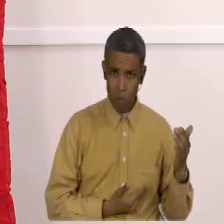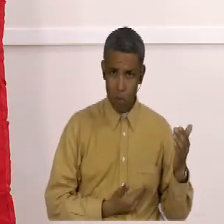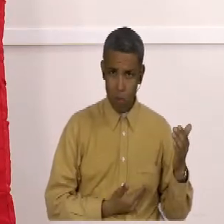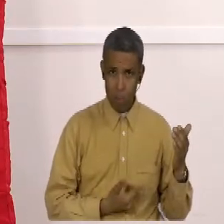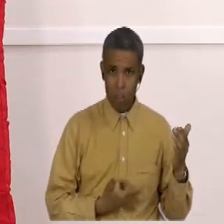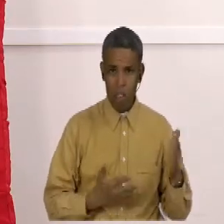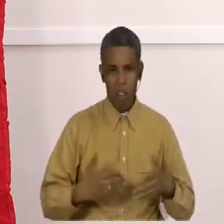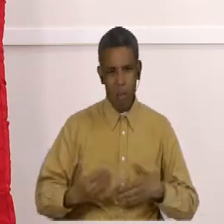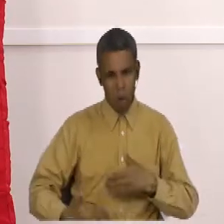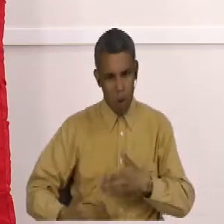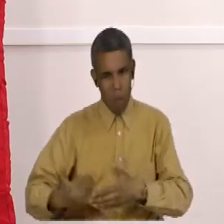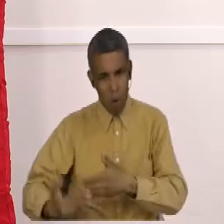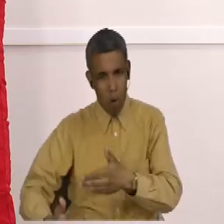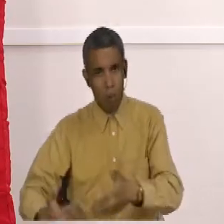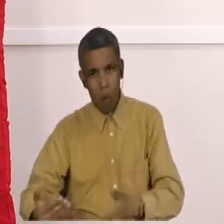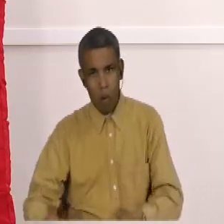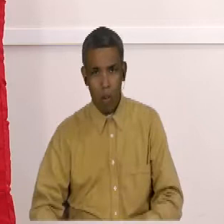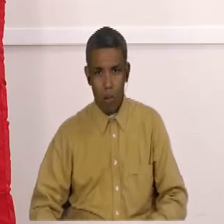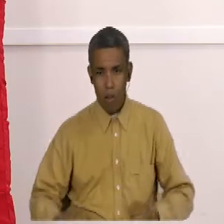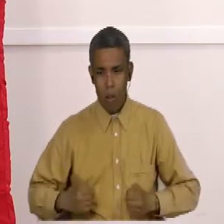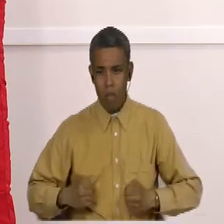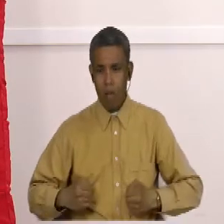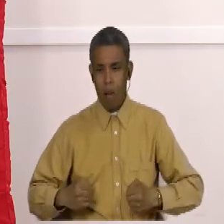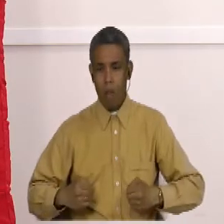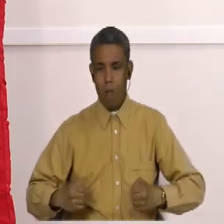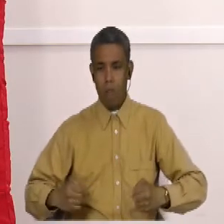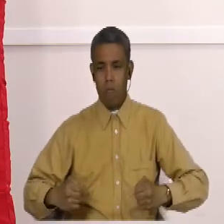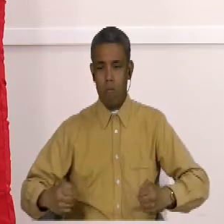de la vida a ser obeso, ¿cierto? Pero,